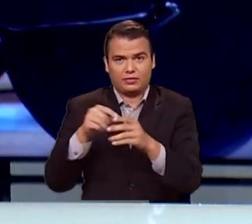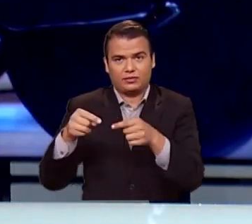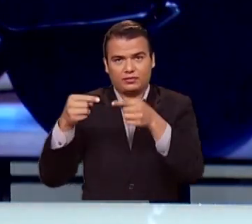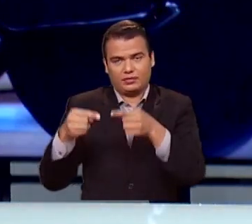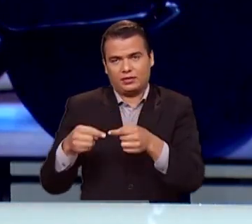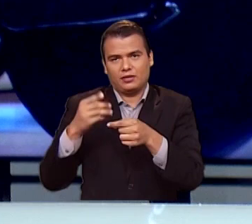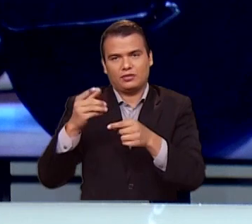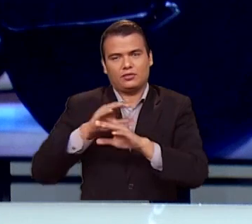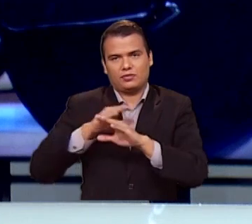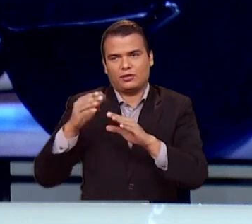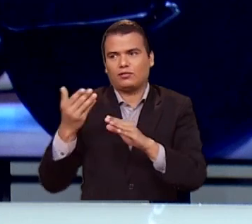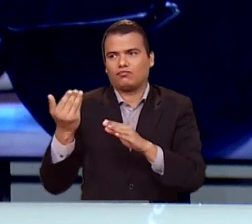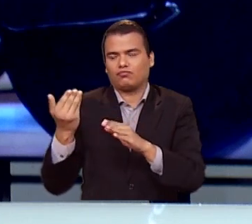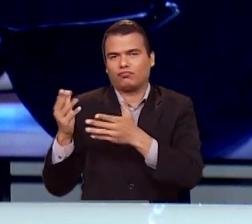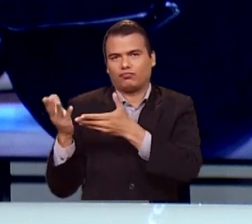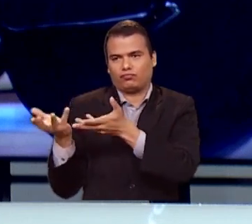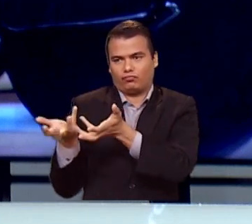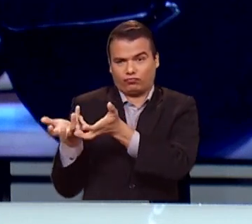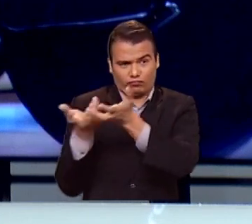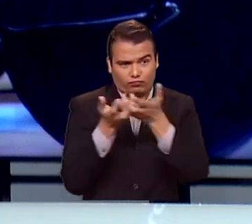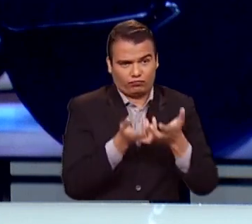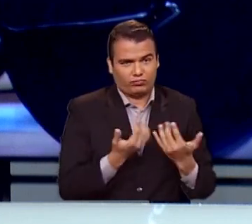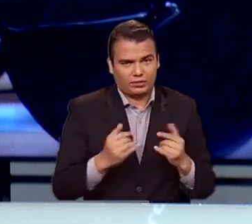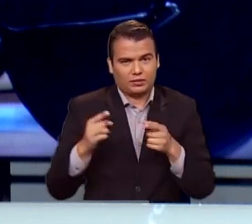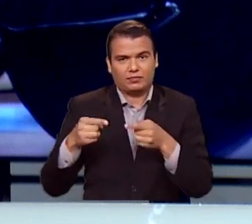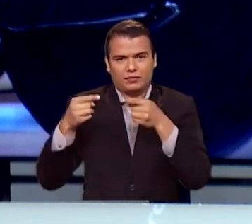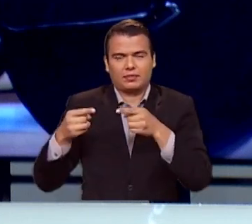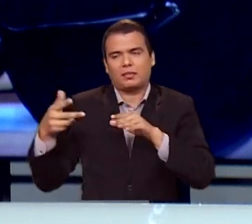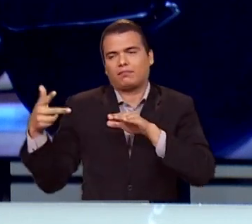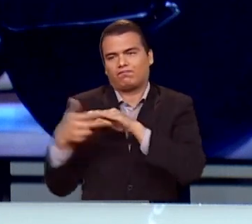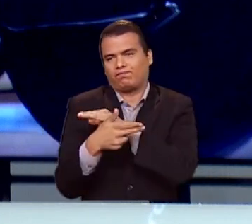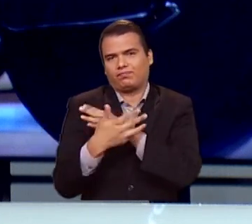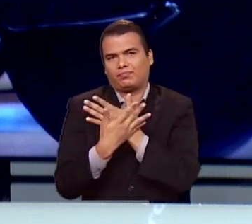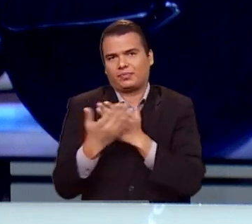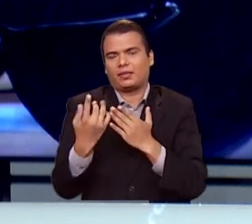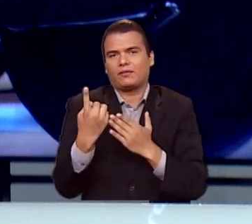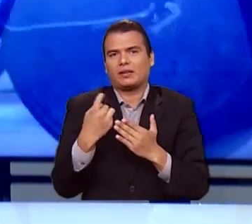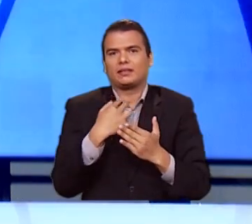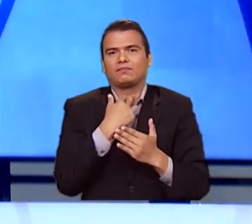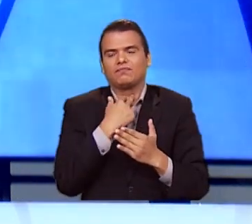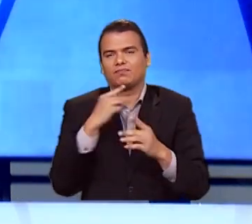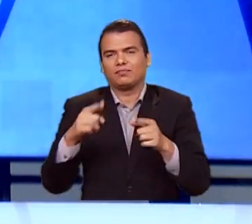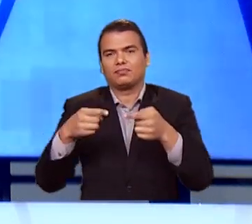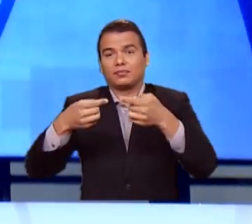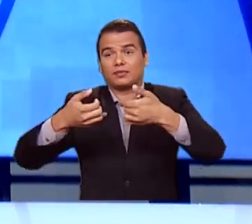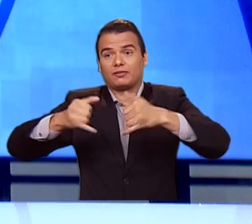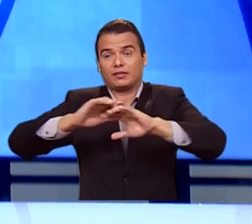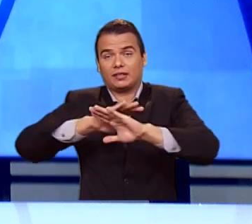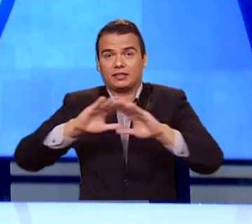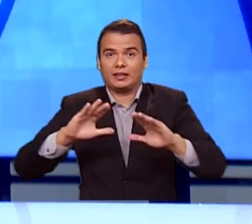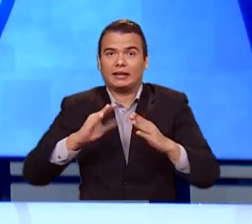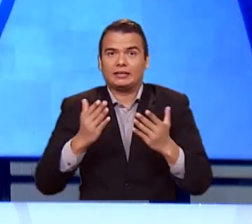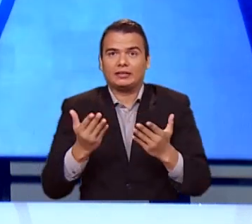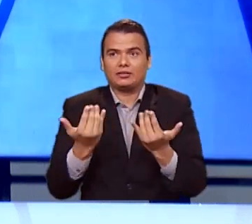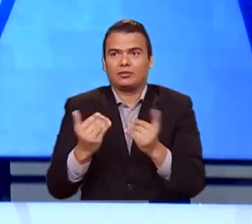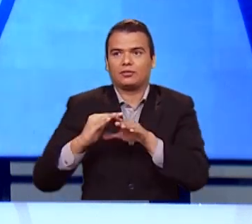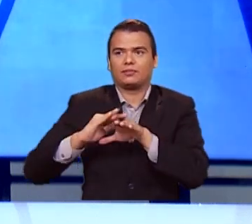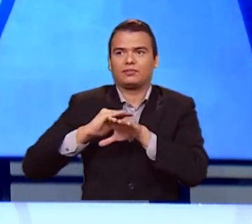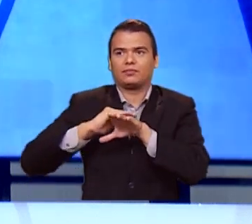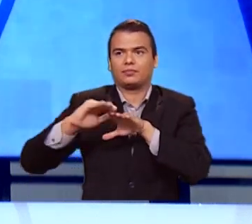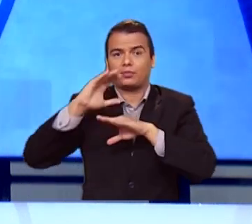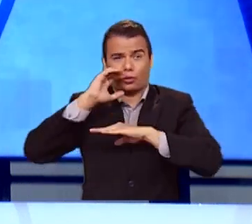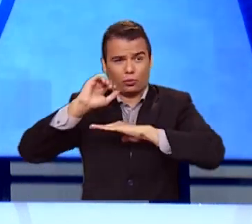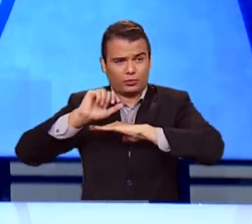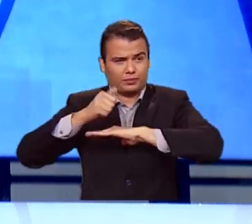decidió suspender el torneo y no se disputó la fase final. Razón por la cual invitamos desde su casa en la capital del Valle del Cauca al